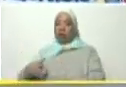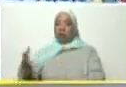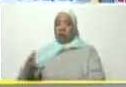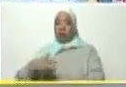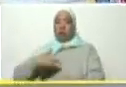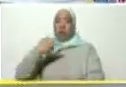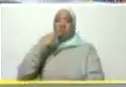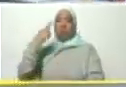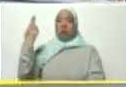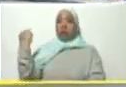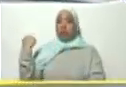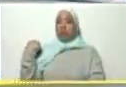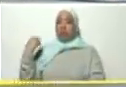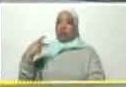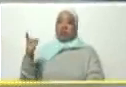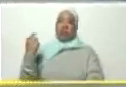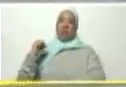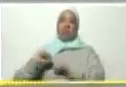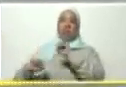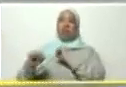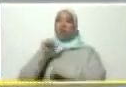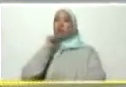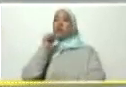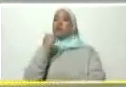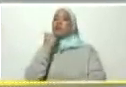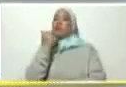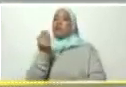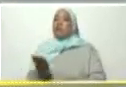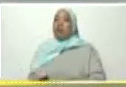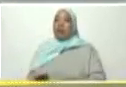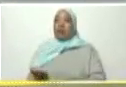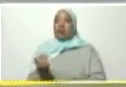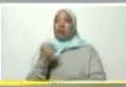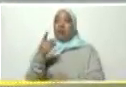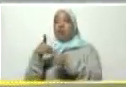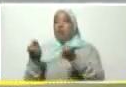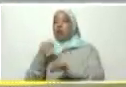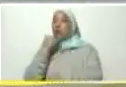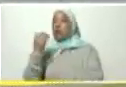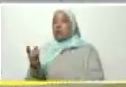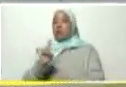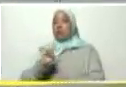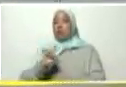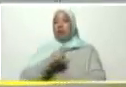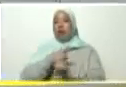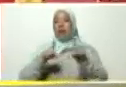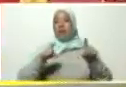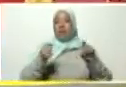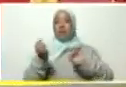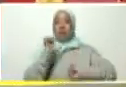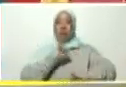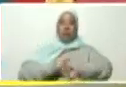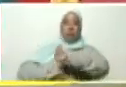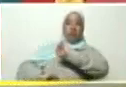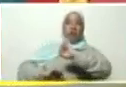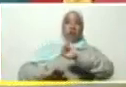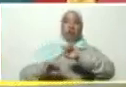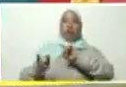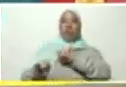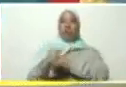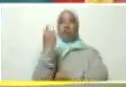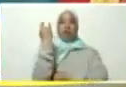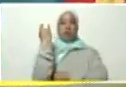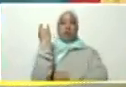y demostró su decadencia y nosotros insurgimos contra la democracia falsa